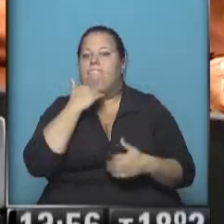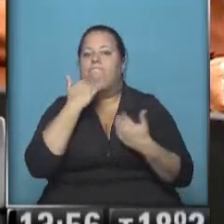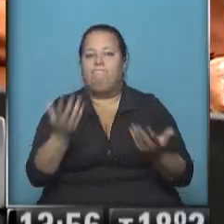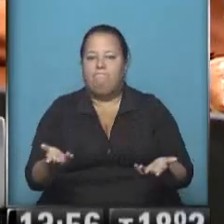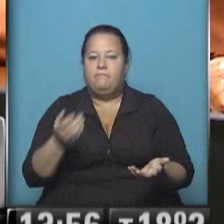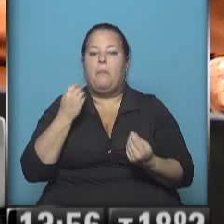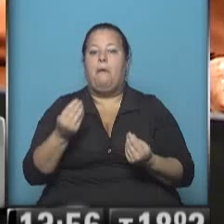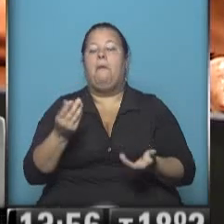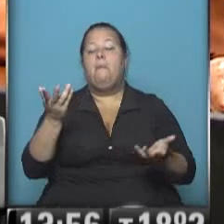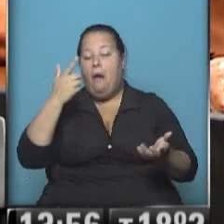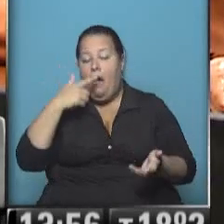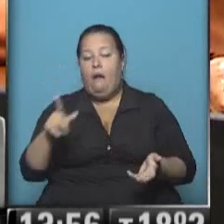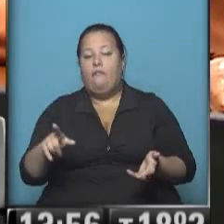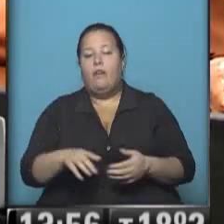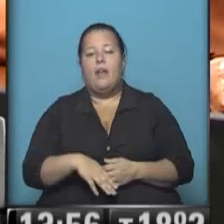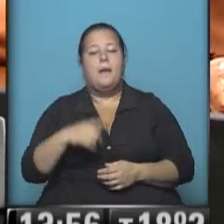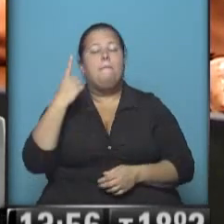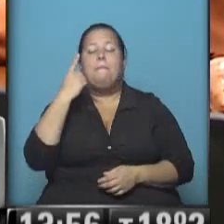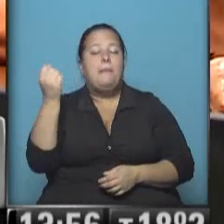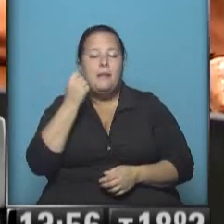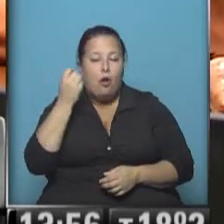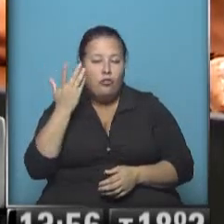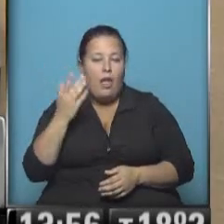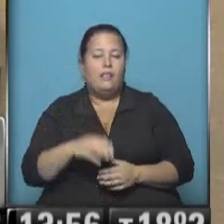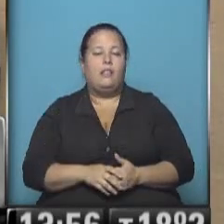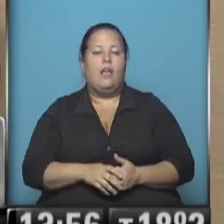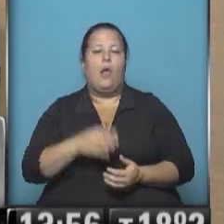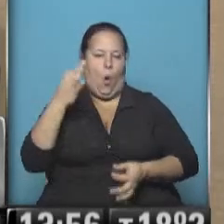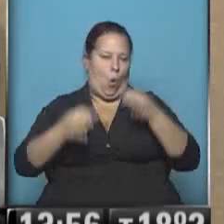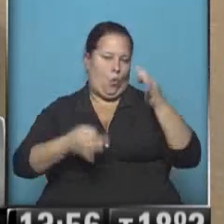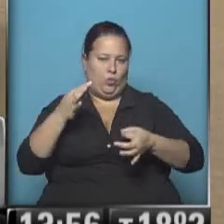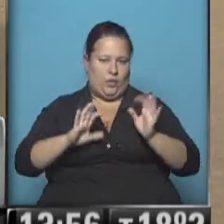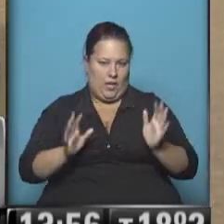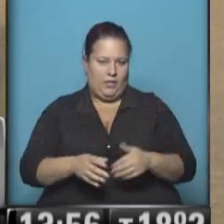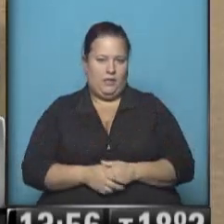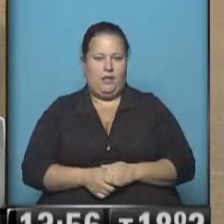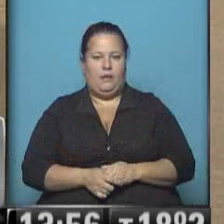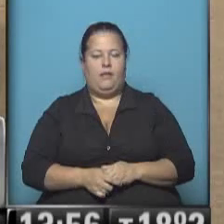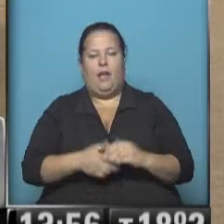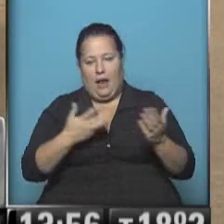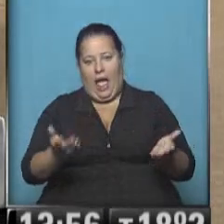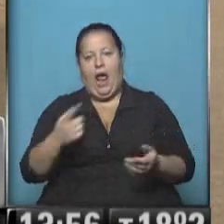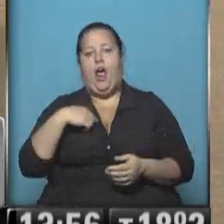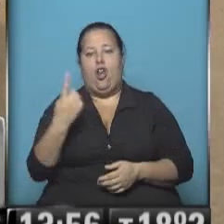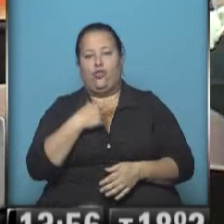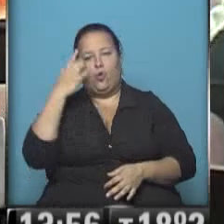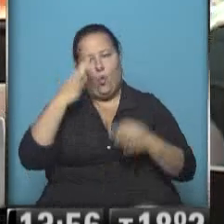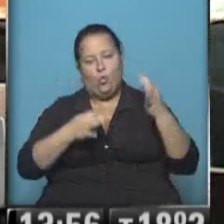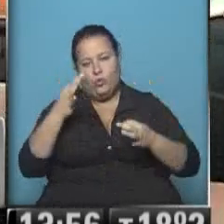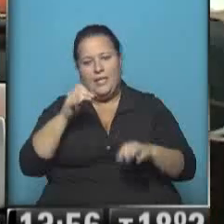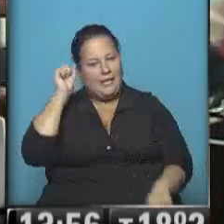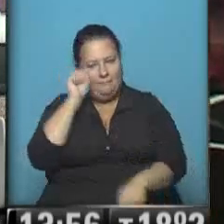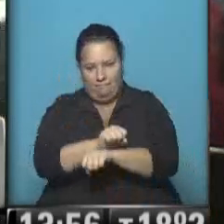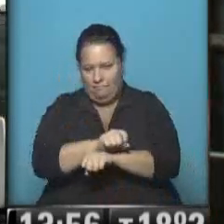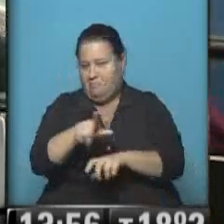puede pasar pero lo principal es es bueno justicia eh Por supuesto que para nosotros la justicia era una condena